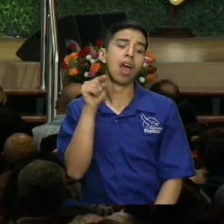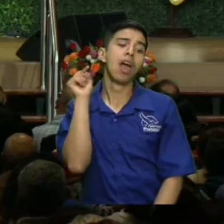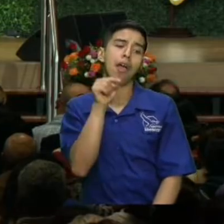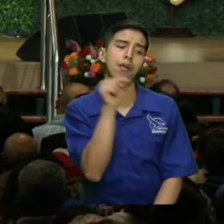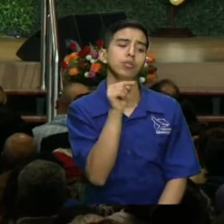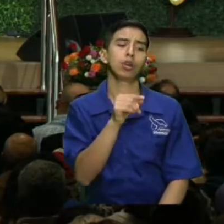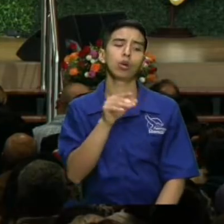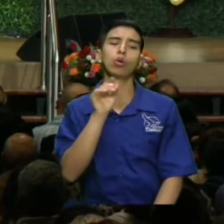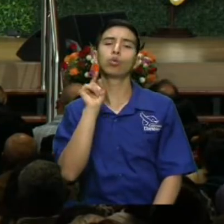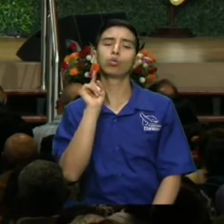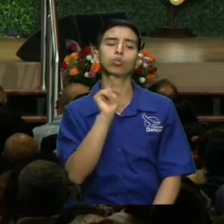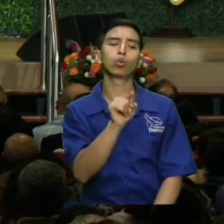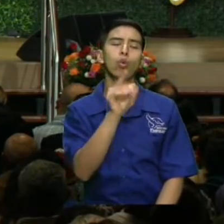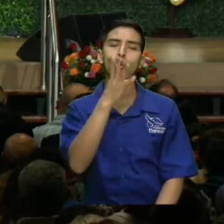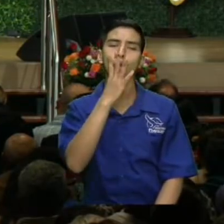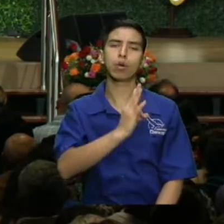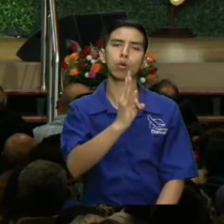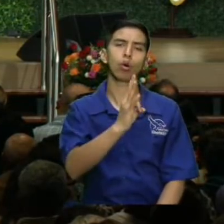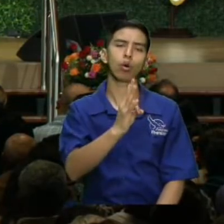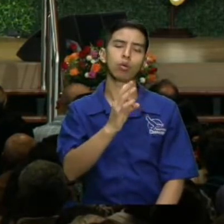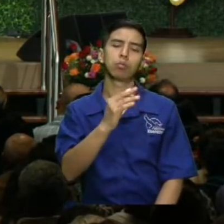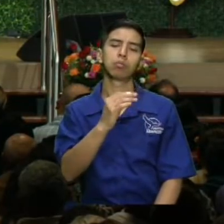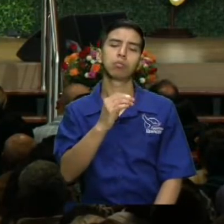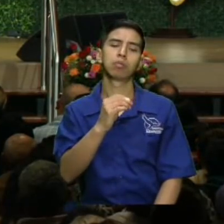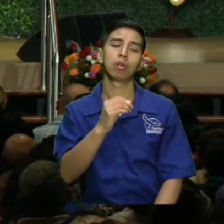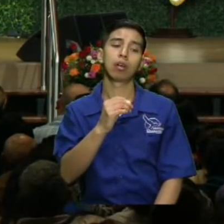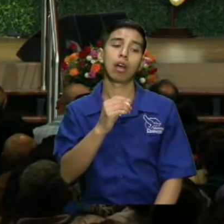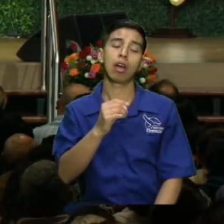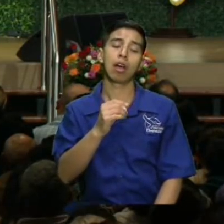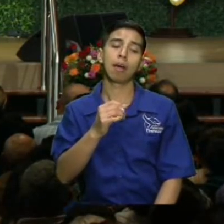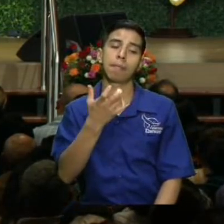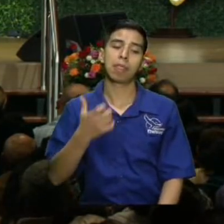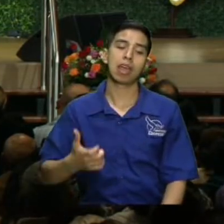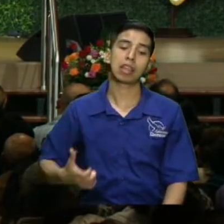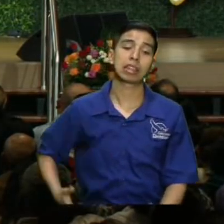tu hijo se gastó todos tus bienes, ya no su herencia, ¿ah?